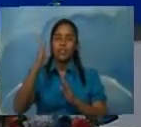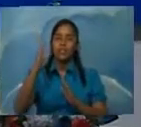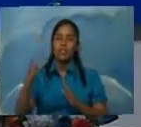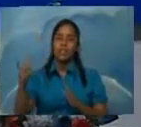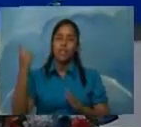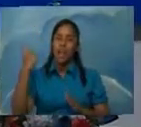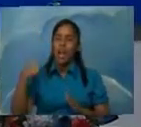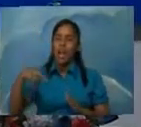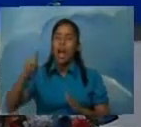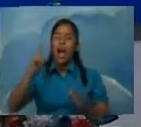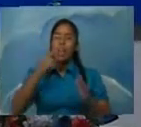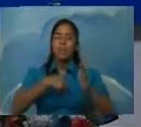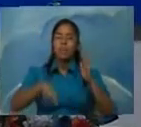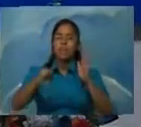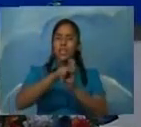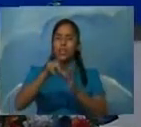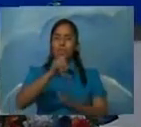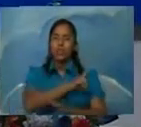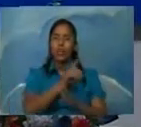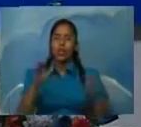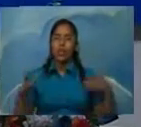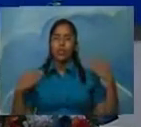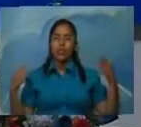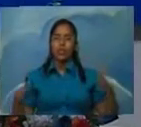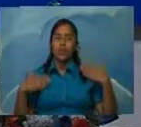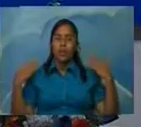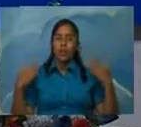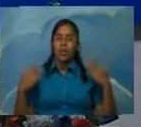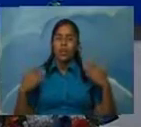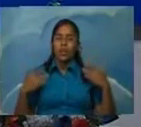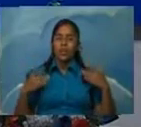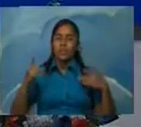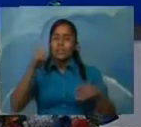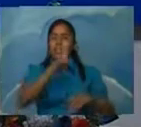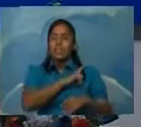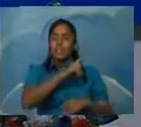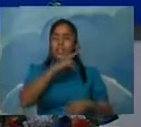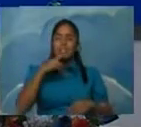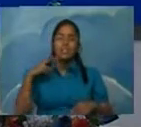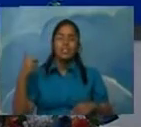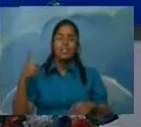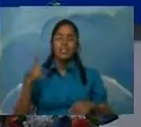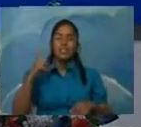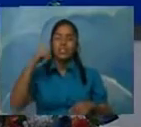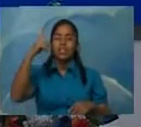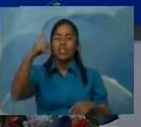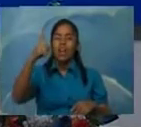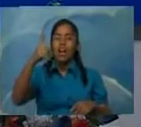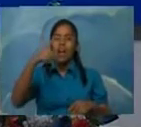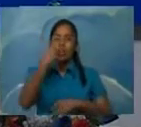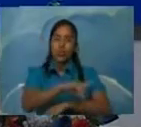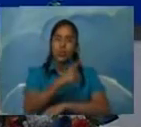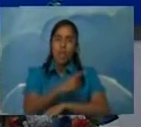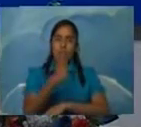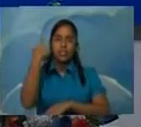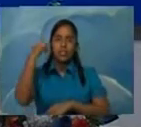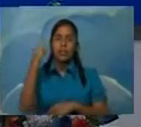Hay plenitud de gozo. Hay plenitud de gozo. Delicia. A tu diestra para